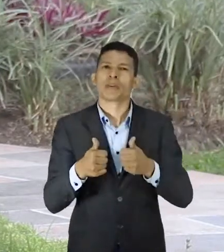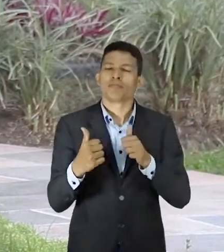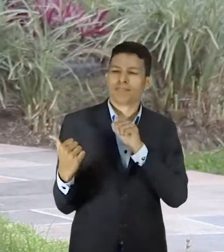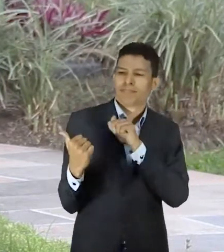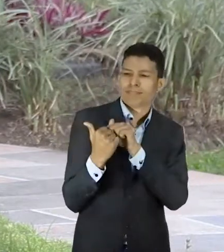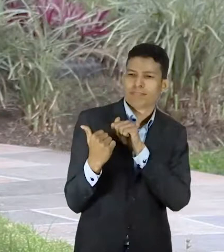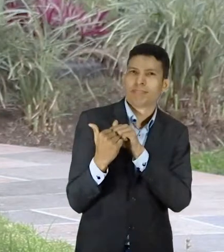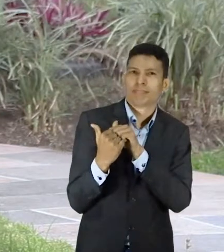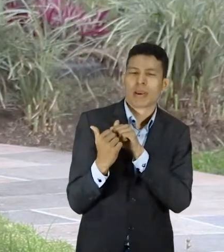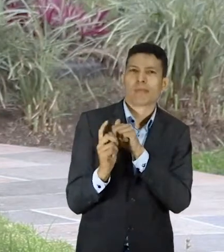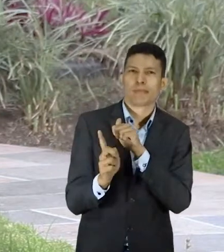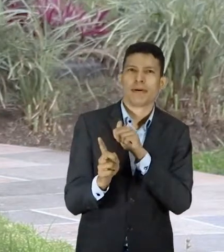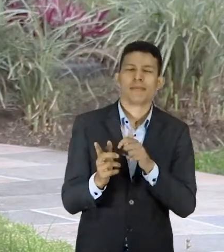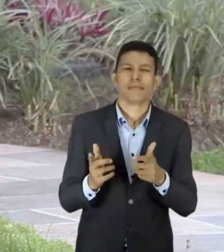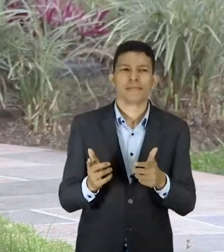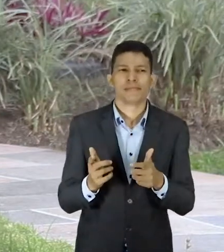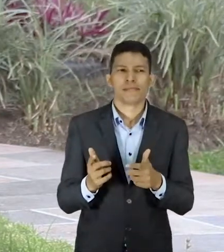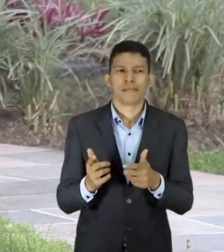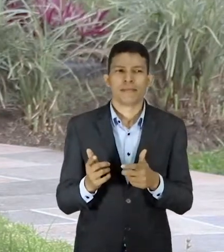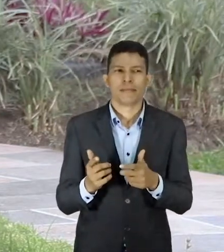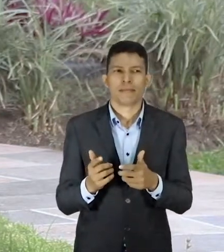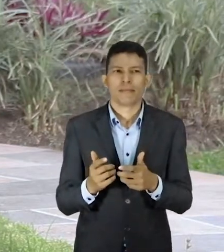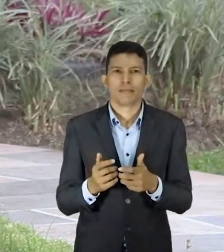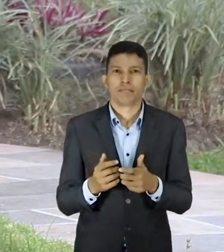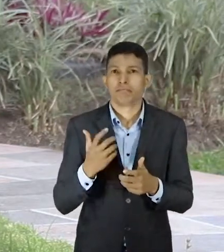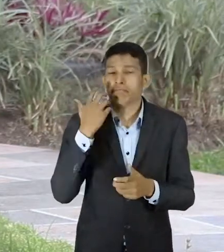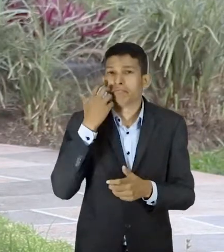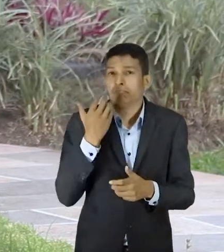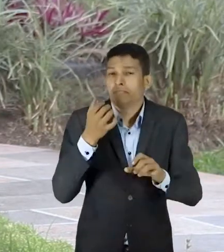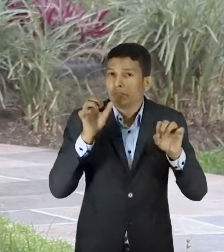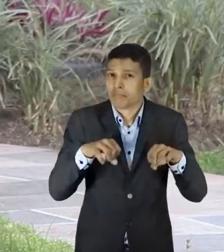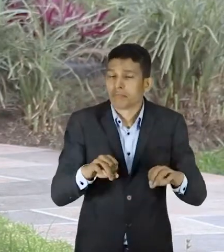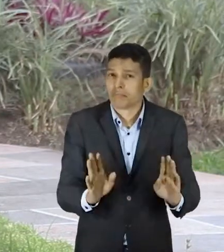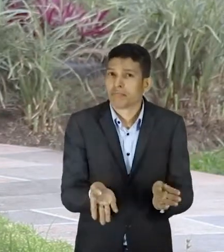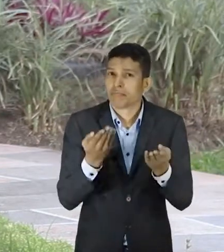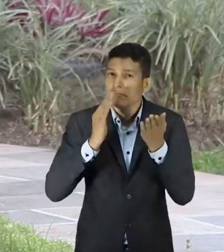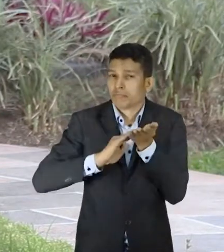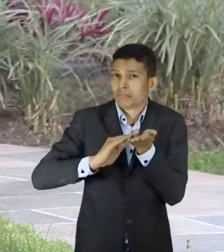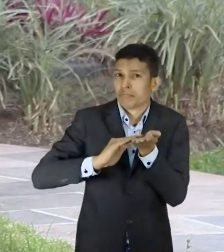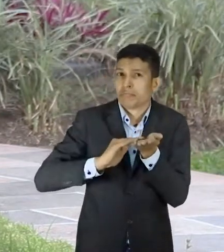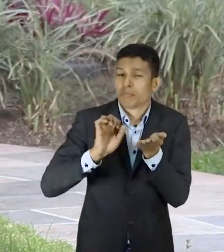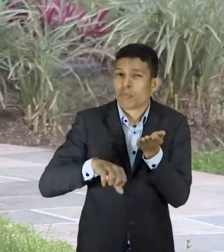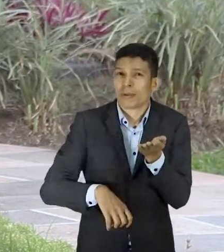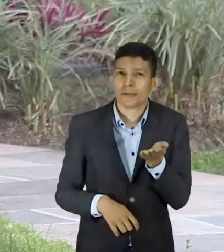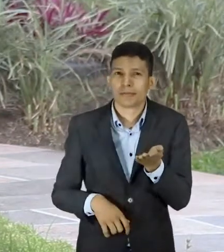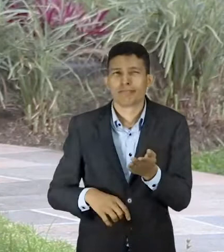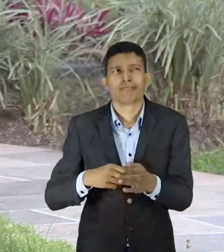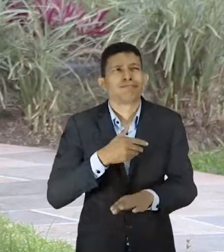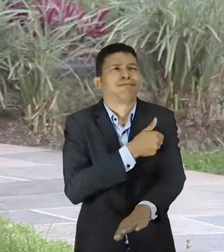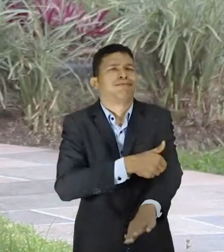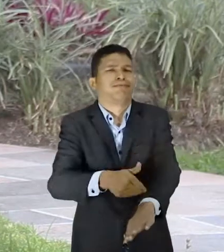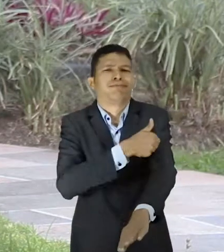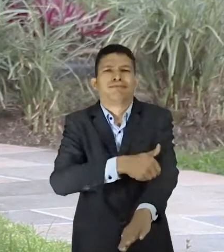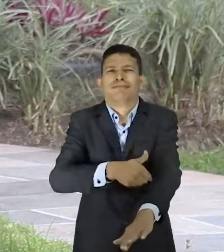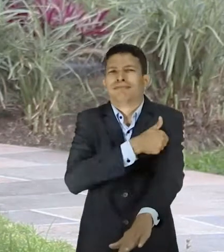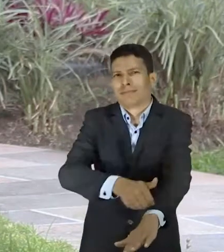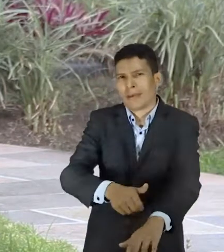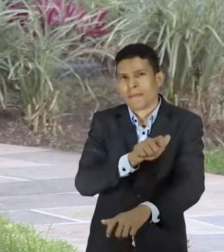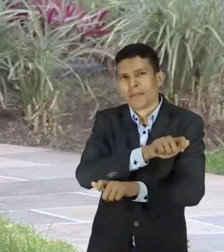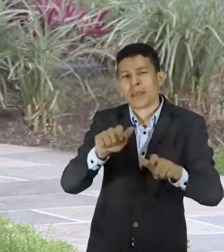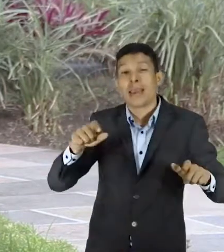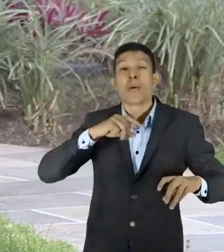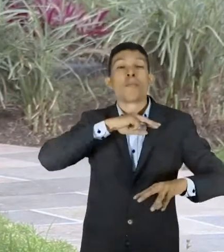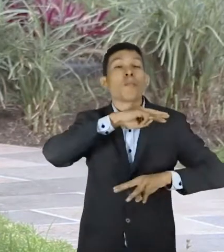mama. Muchas mujeres han salido adelante. Entonces, no significa que